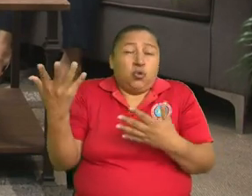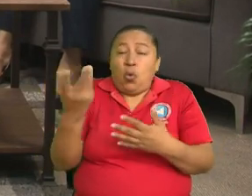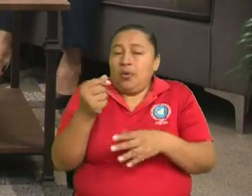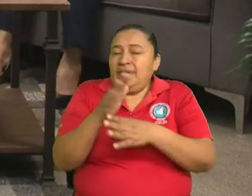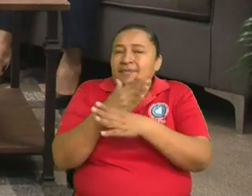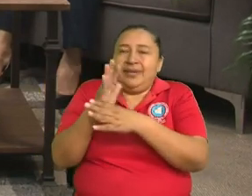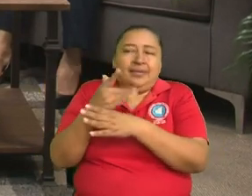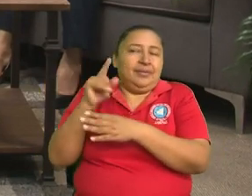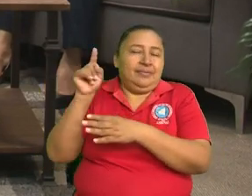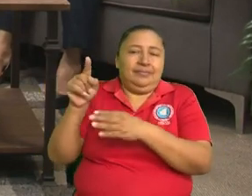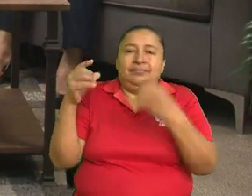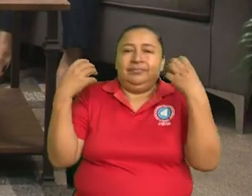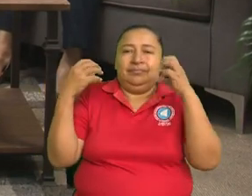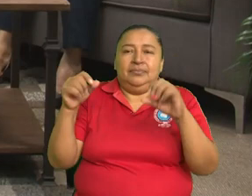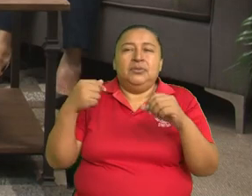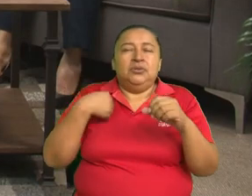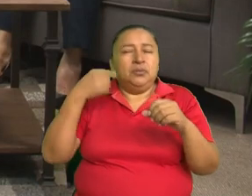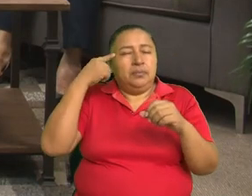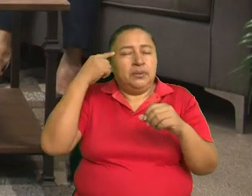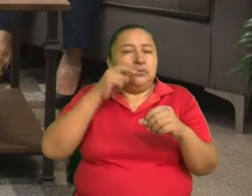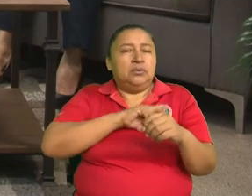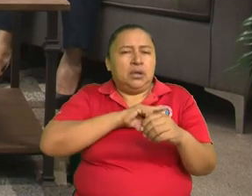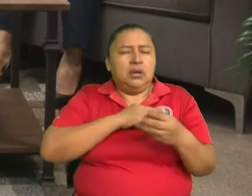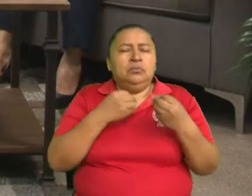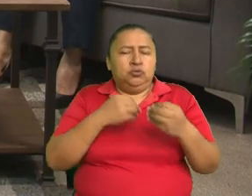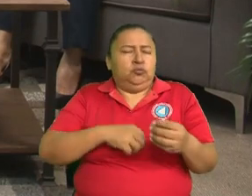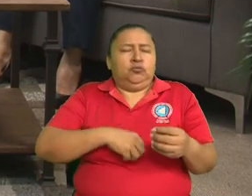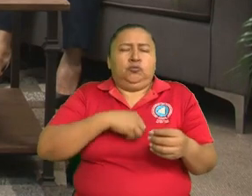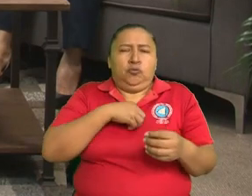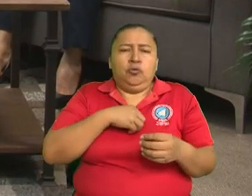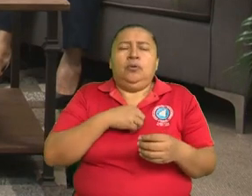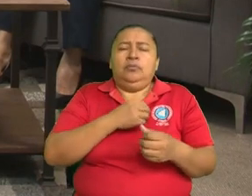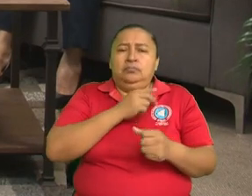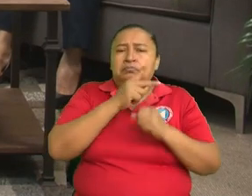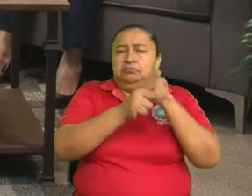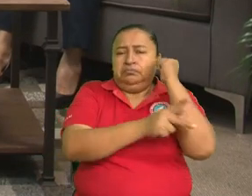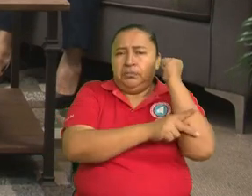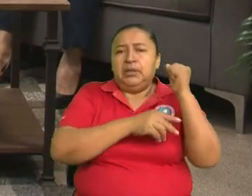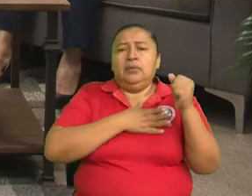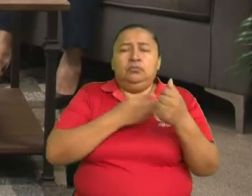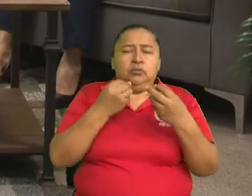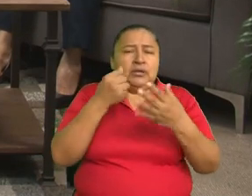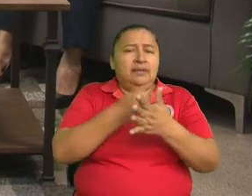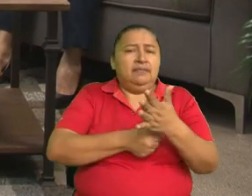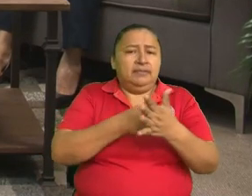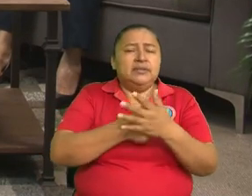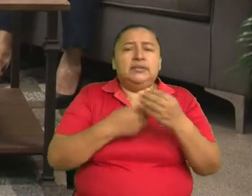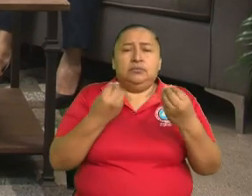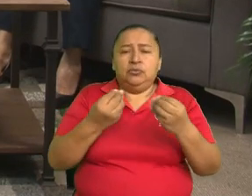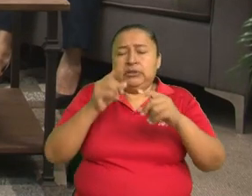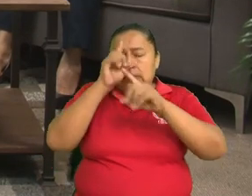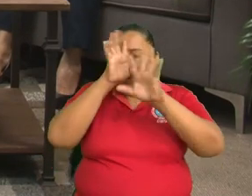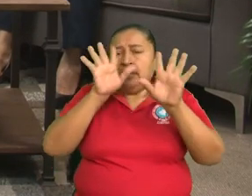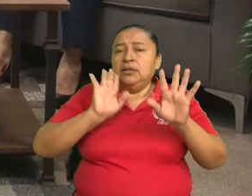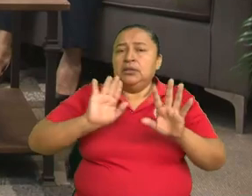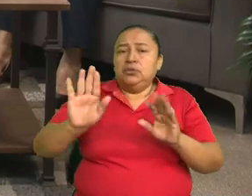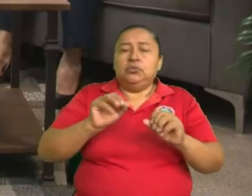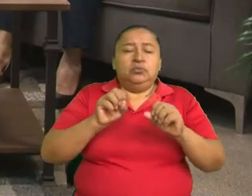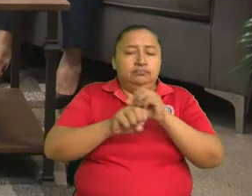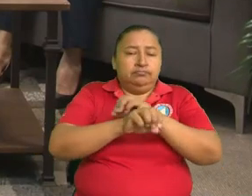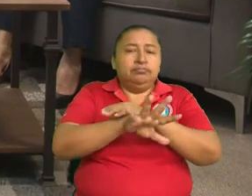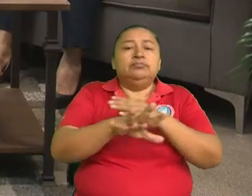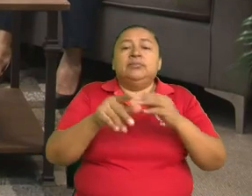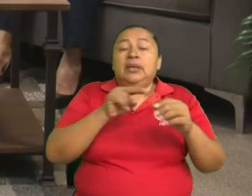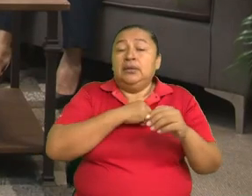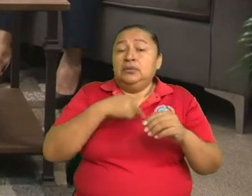es diferente. Pero yo creo que hay mucho orgullo también, mucho orgullo patrio, mucha defensa, mucha claridad de sus raíces. Eso también